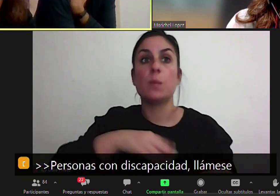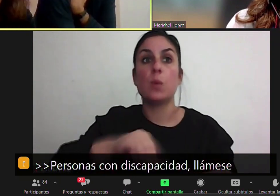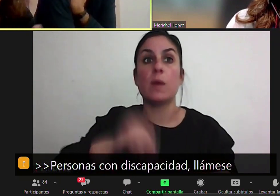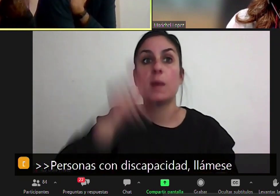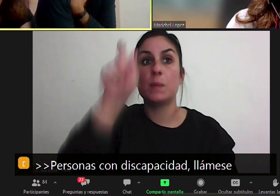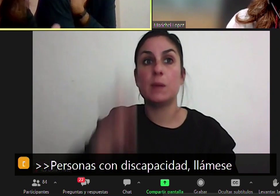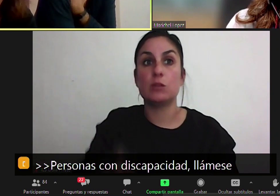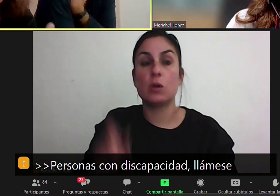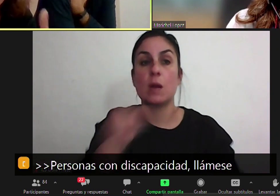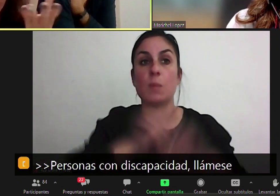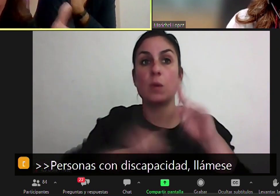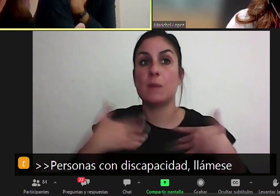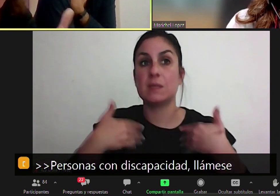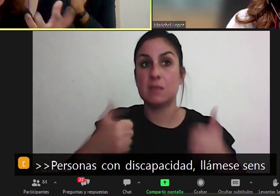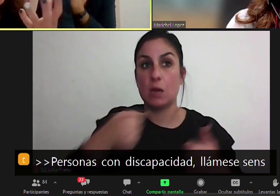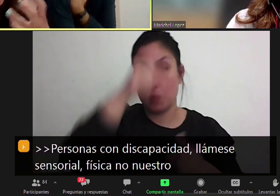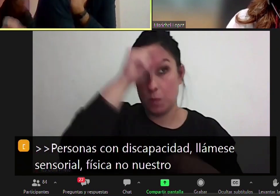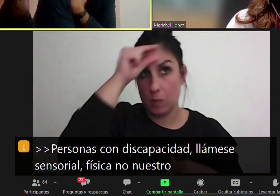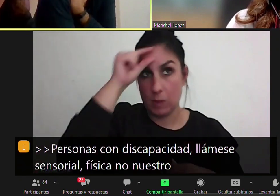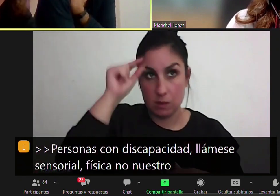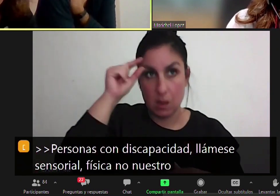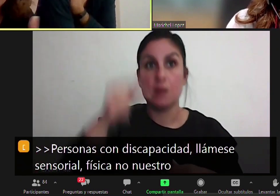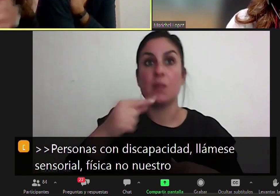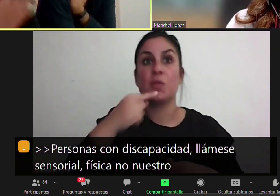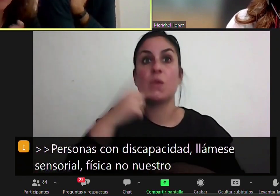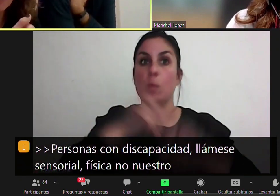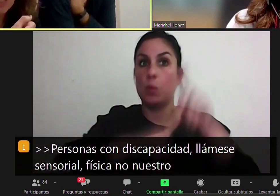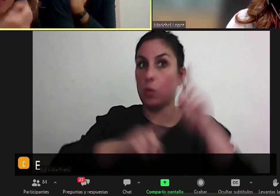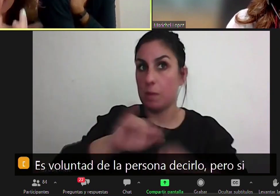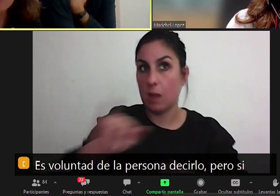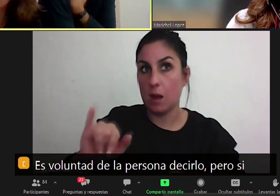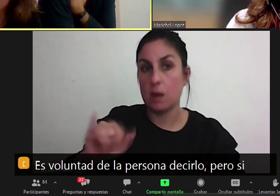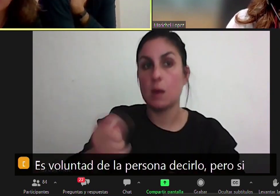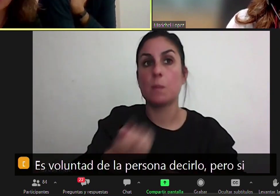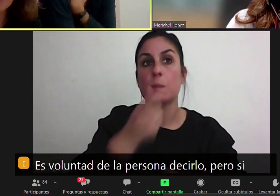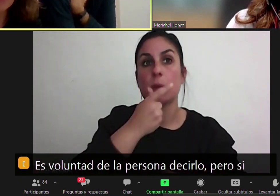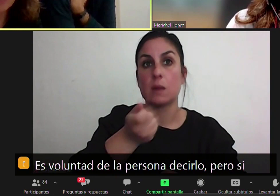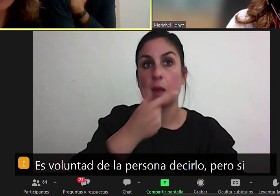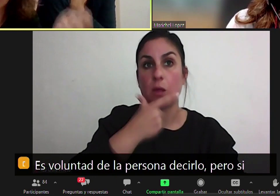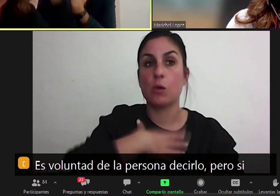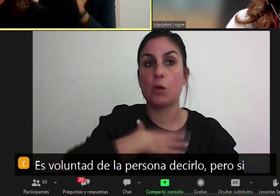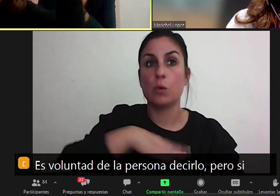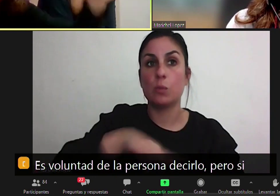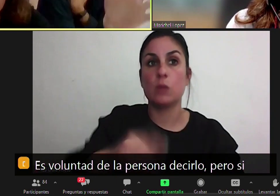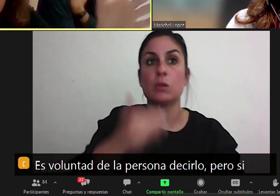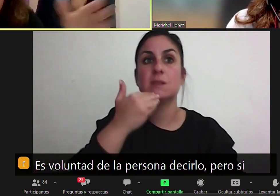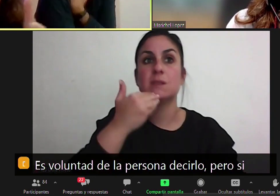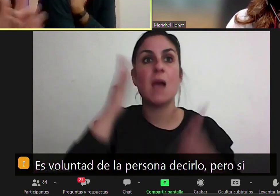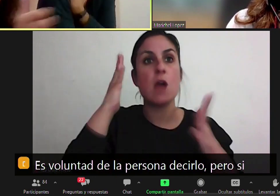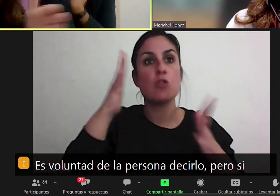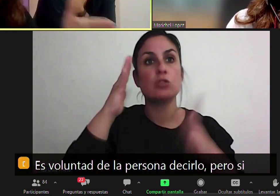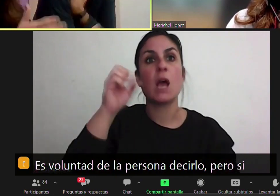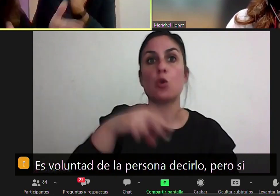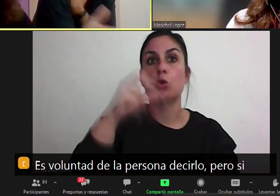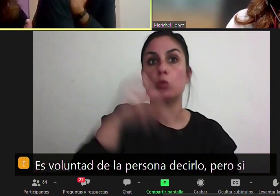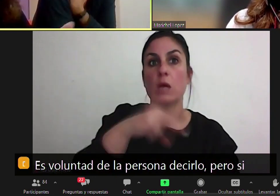te está diciendo que tiene un problema, que puede ser que esté tomando medicación y le aconsejes que haga ruta por, yo qué sé, de aventura, que a lo